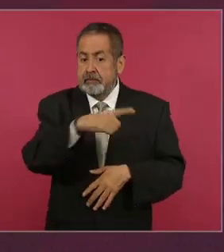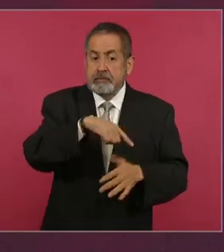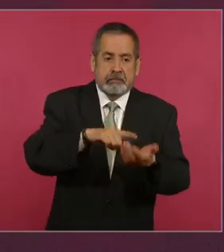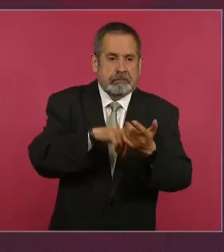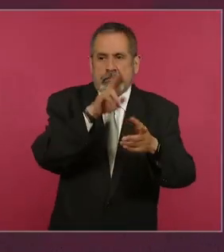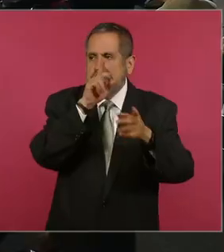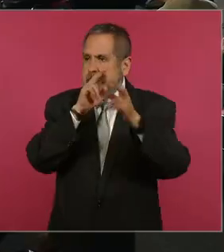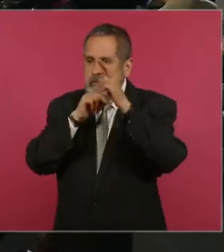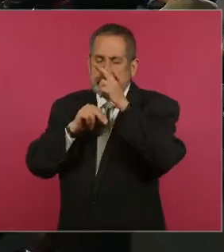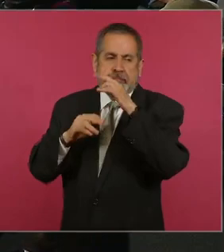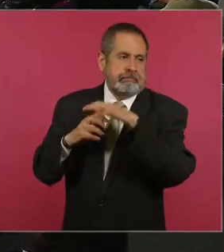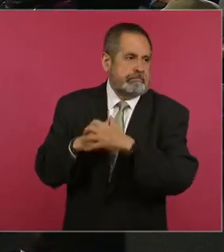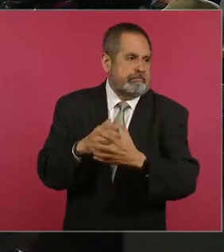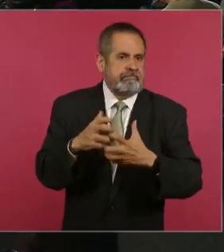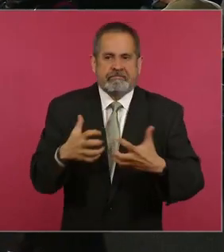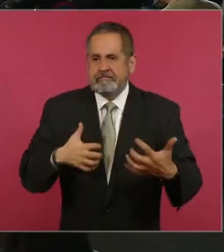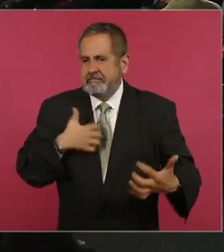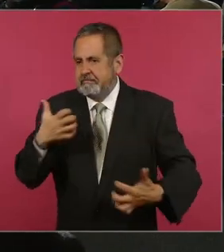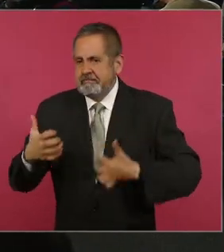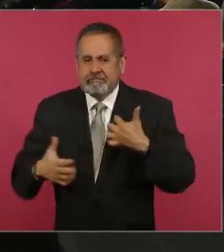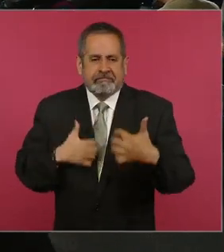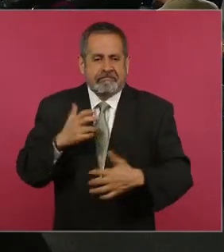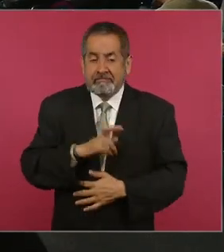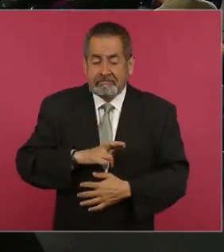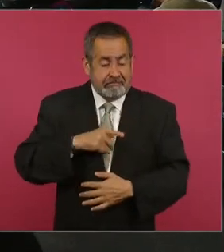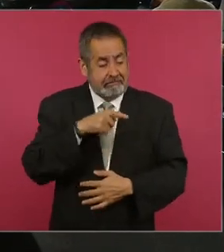desesperación, de ansiedad